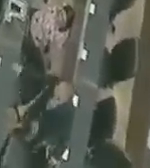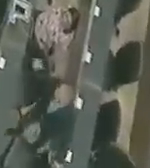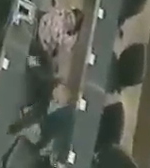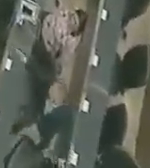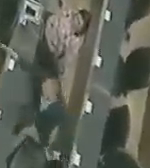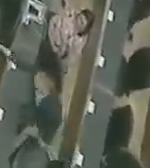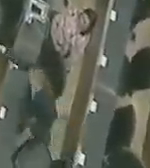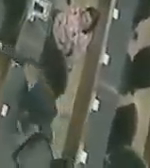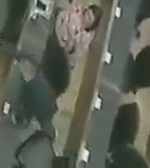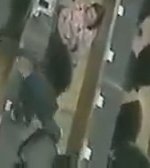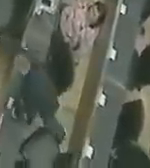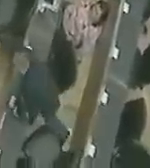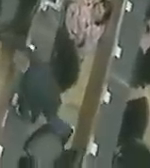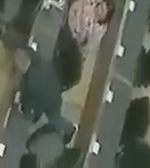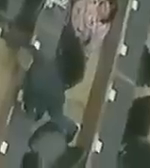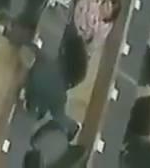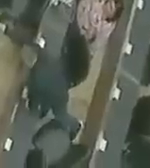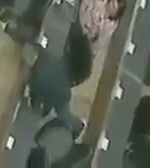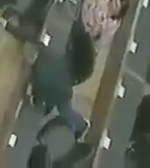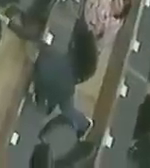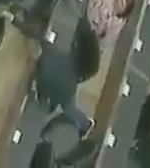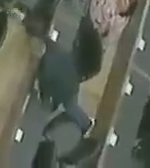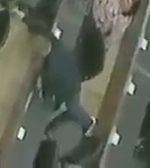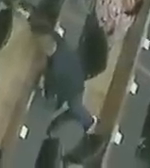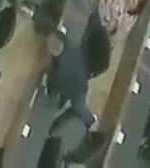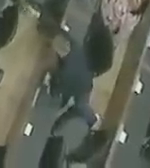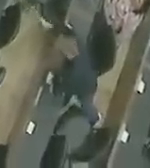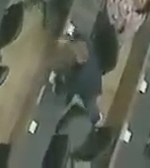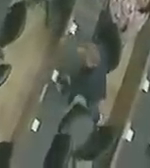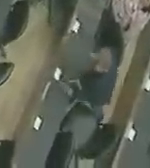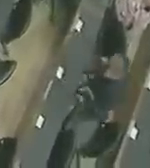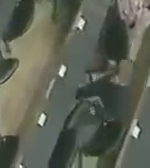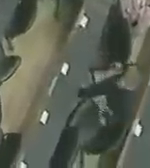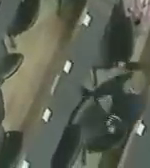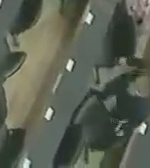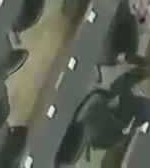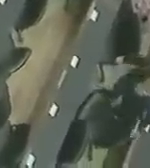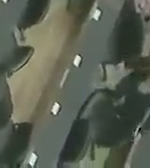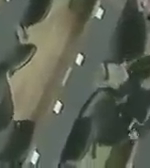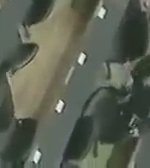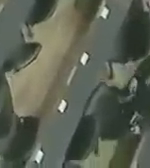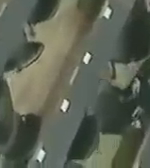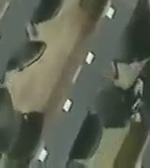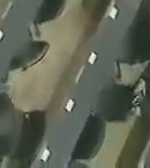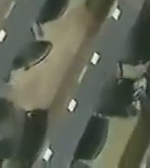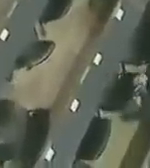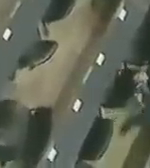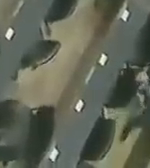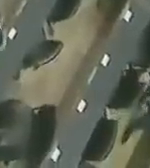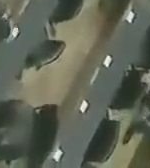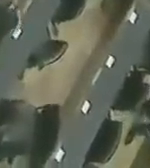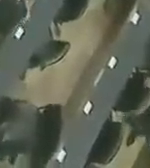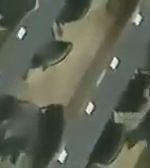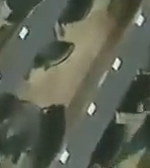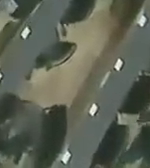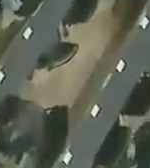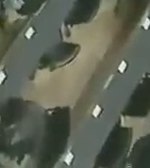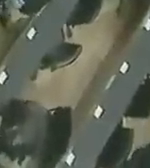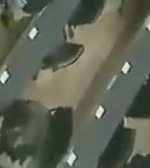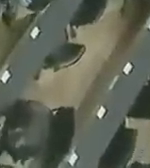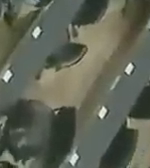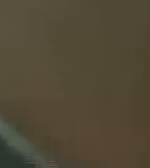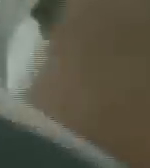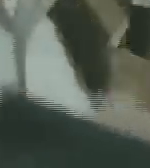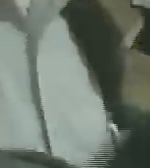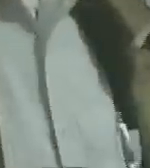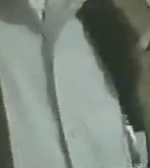en el orden del día. En el primer punto, el acuerdo en conmemoración al cruel asesinato del líder revolucionario